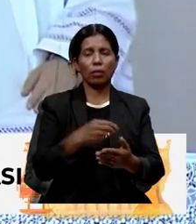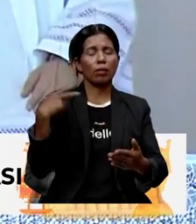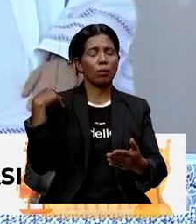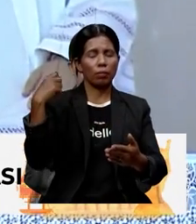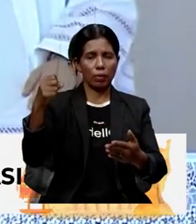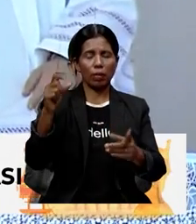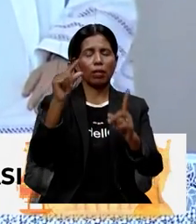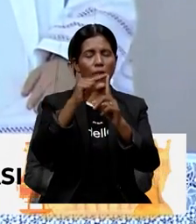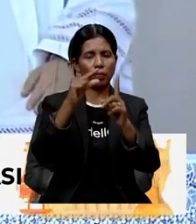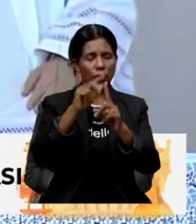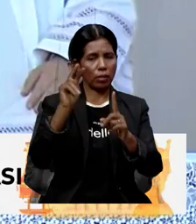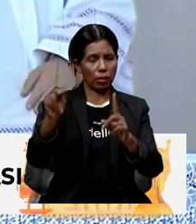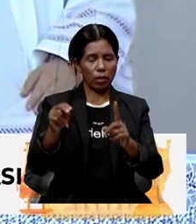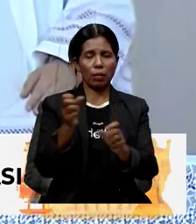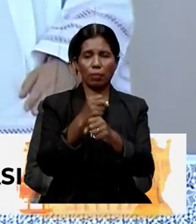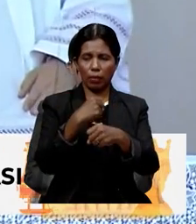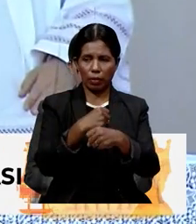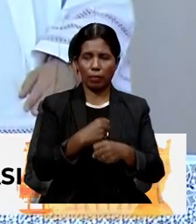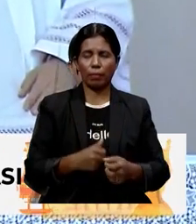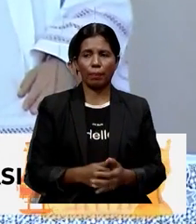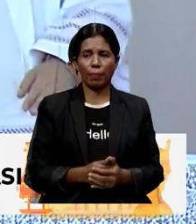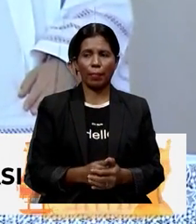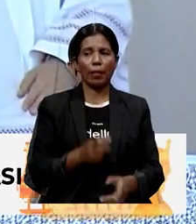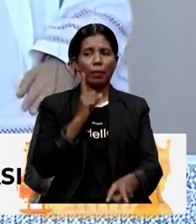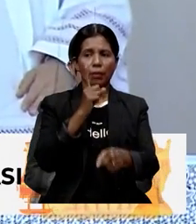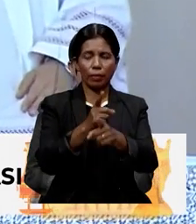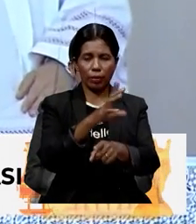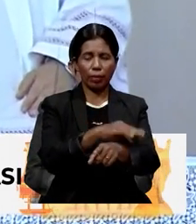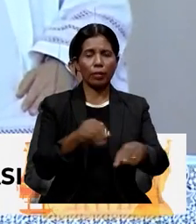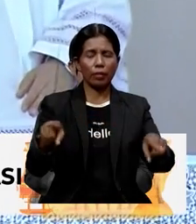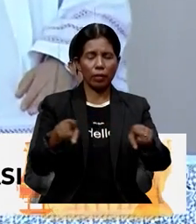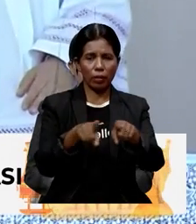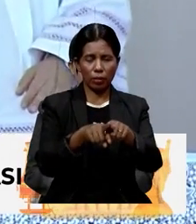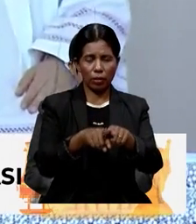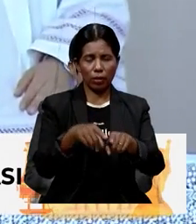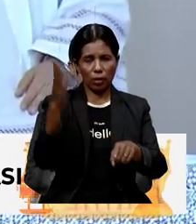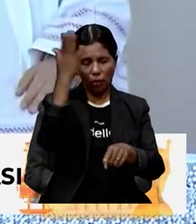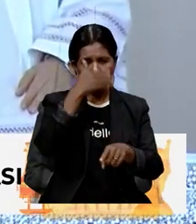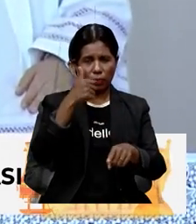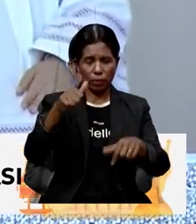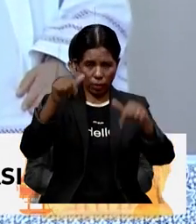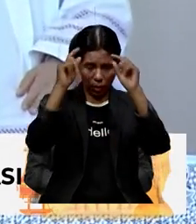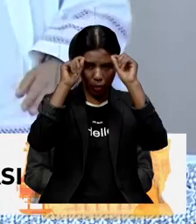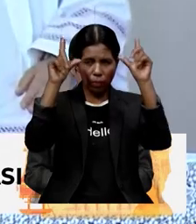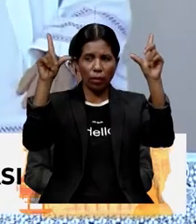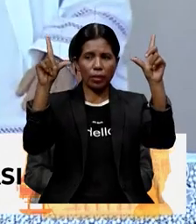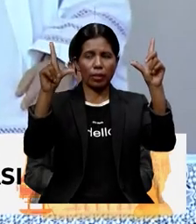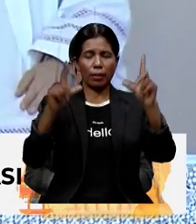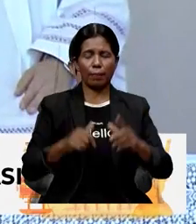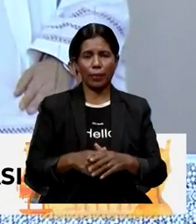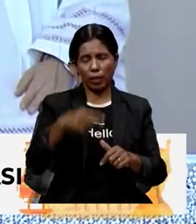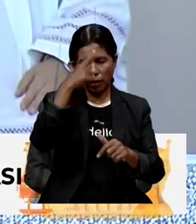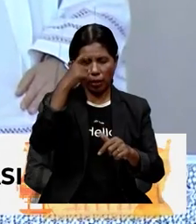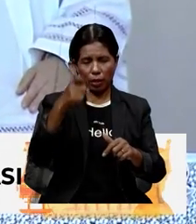a fuania nebe cria. Realidade ida ne sai furak ia Timor-Leste, tamba